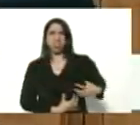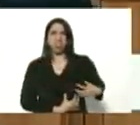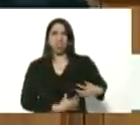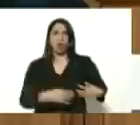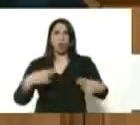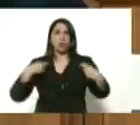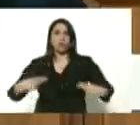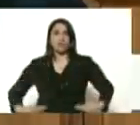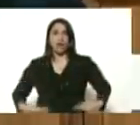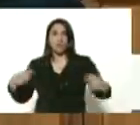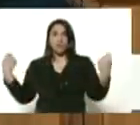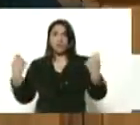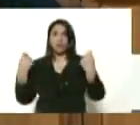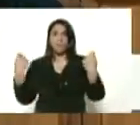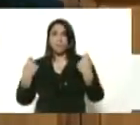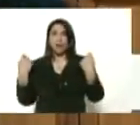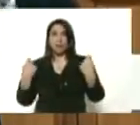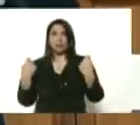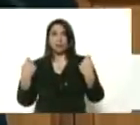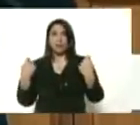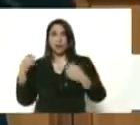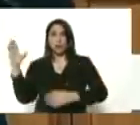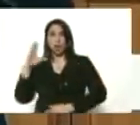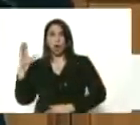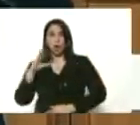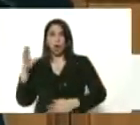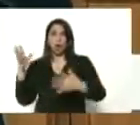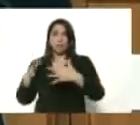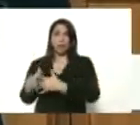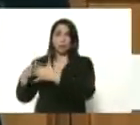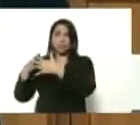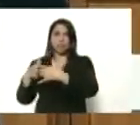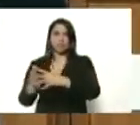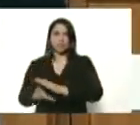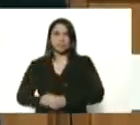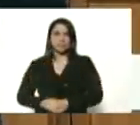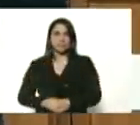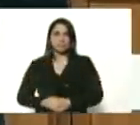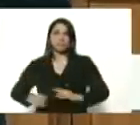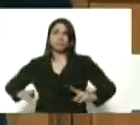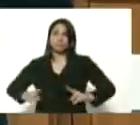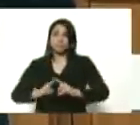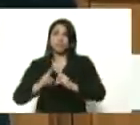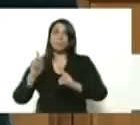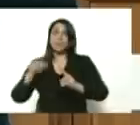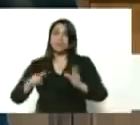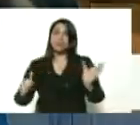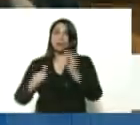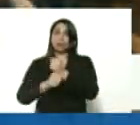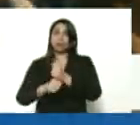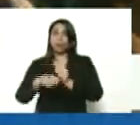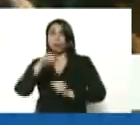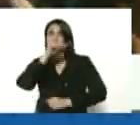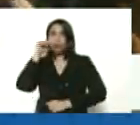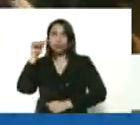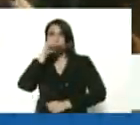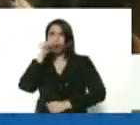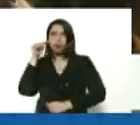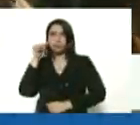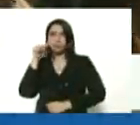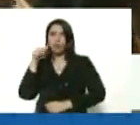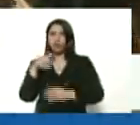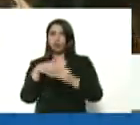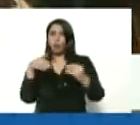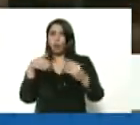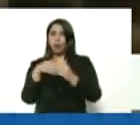Uniformes de campaña colombianos y estadounidenses. Se encontró droga, cocaína,